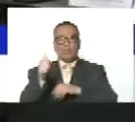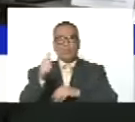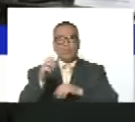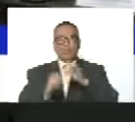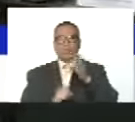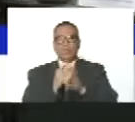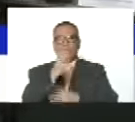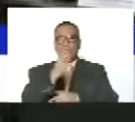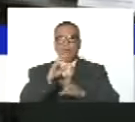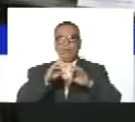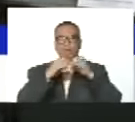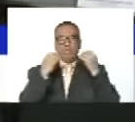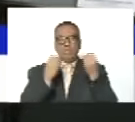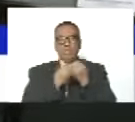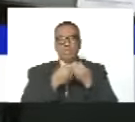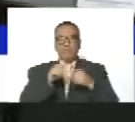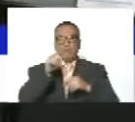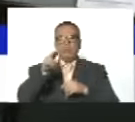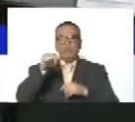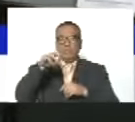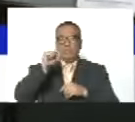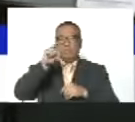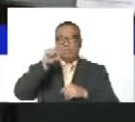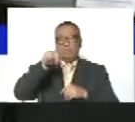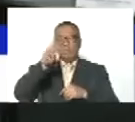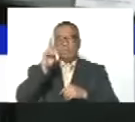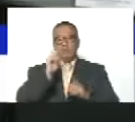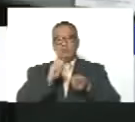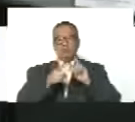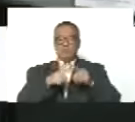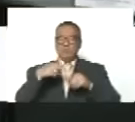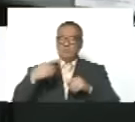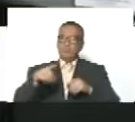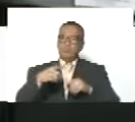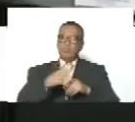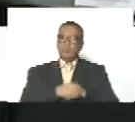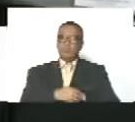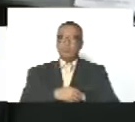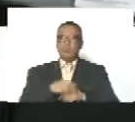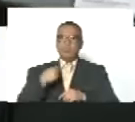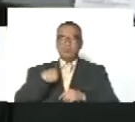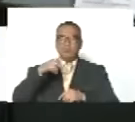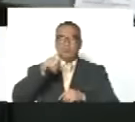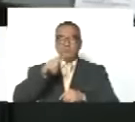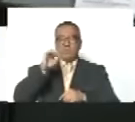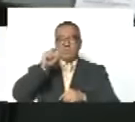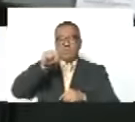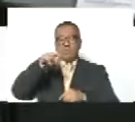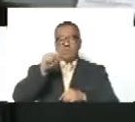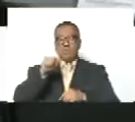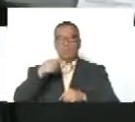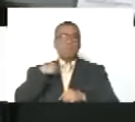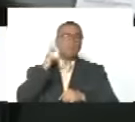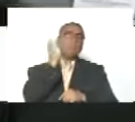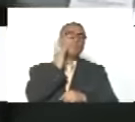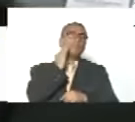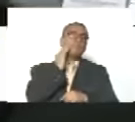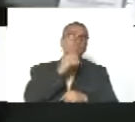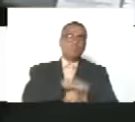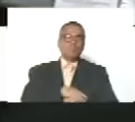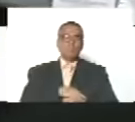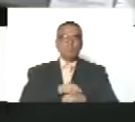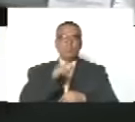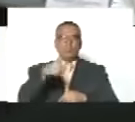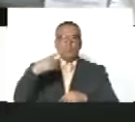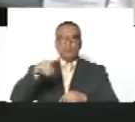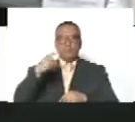10 de mayo el Consejo de Seguridad de la ONU en otorgarle ciertos aspectos de derecho a Palestina, como por ejemplo,